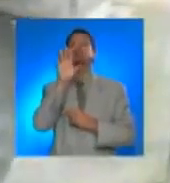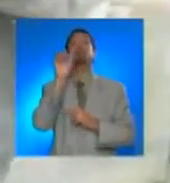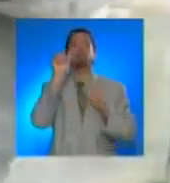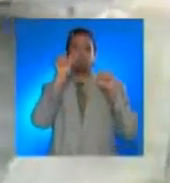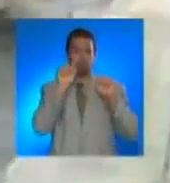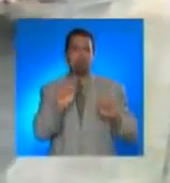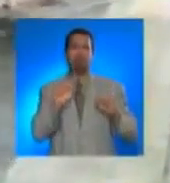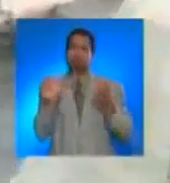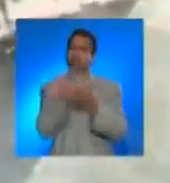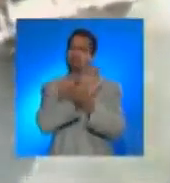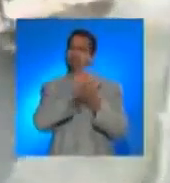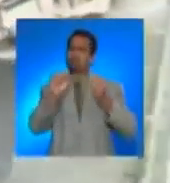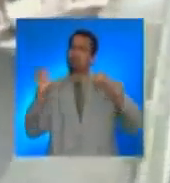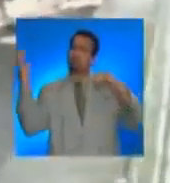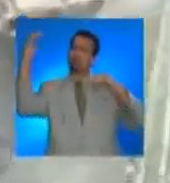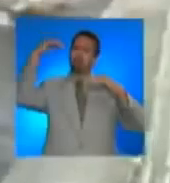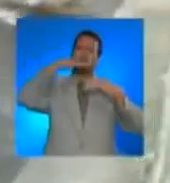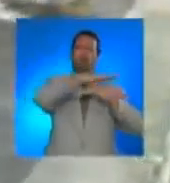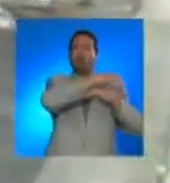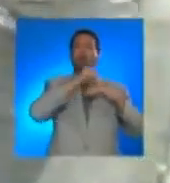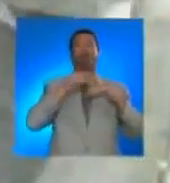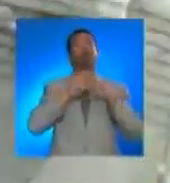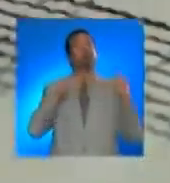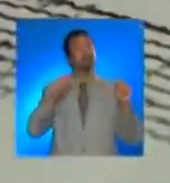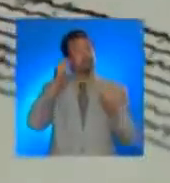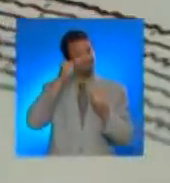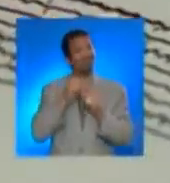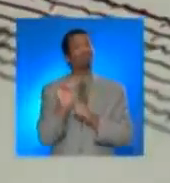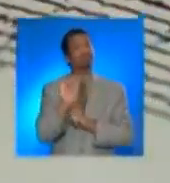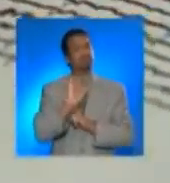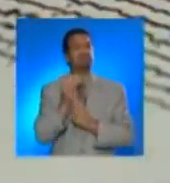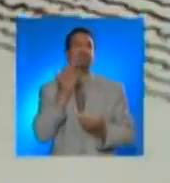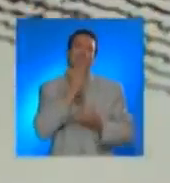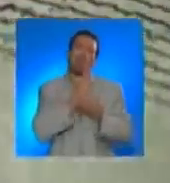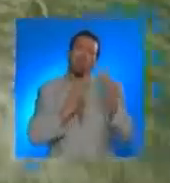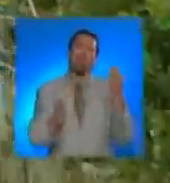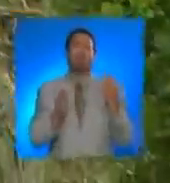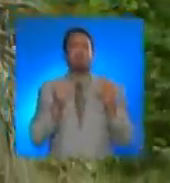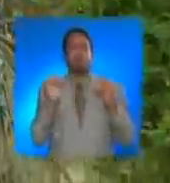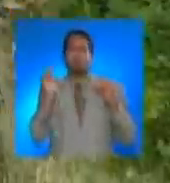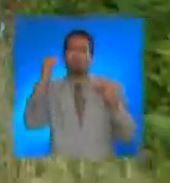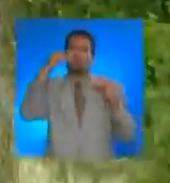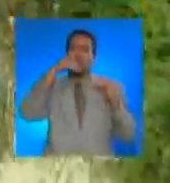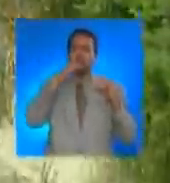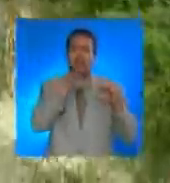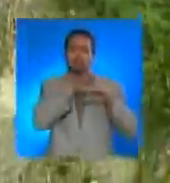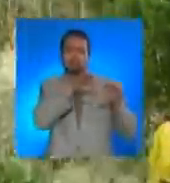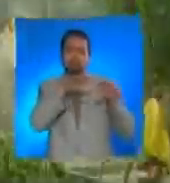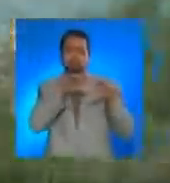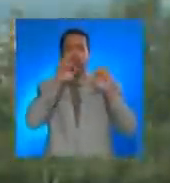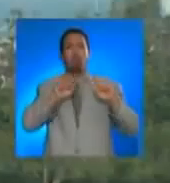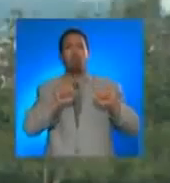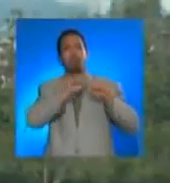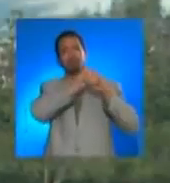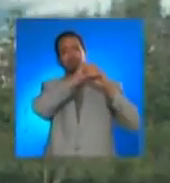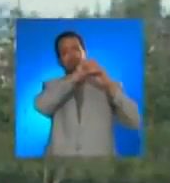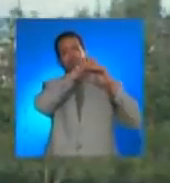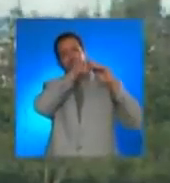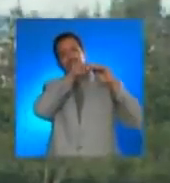de un terremoto, ya sea este uno local, regional o a gran distancia. Para que un terremoto ocasione un